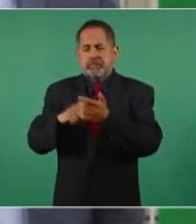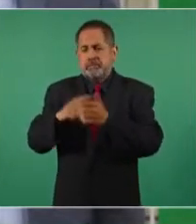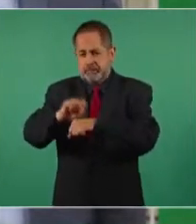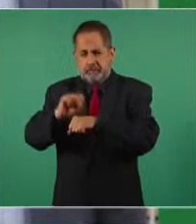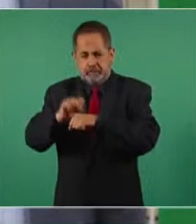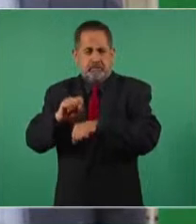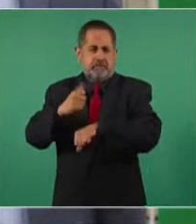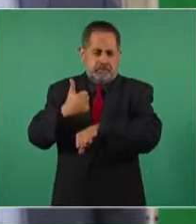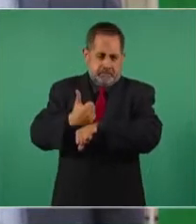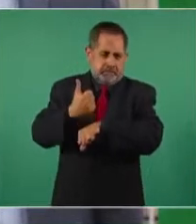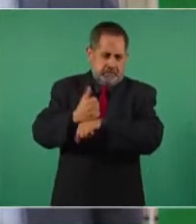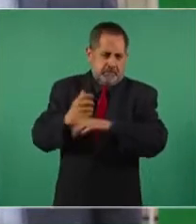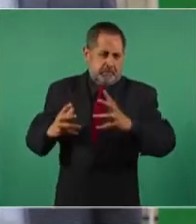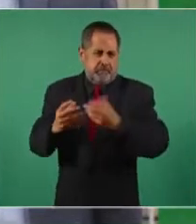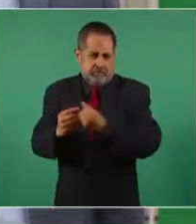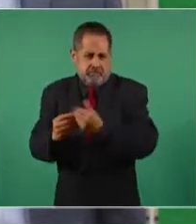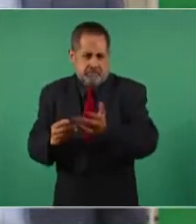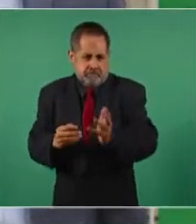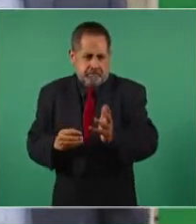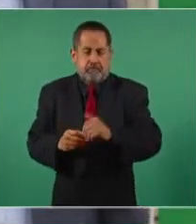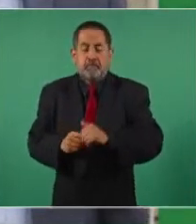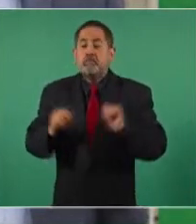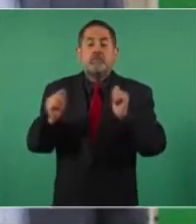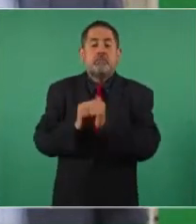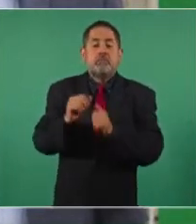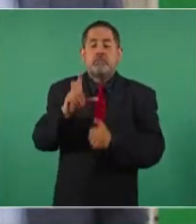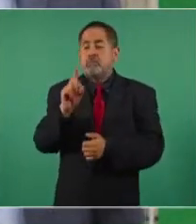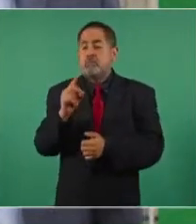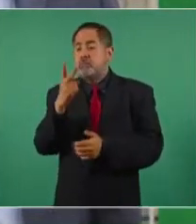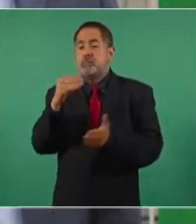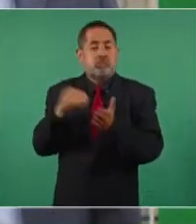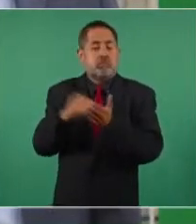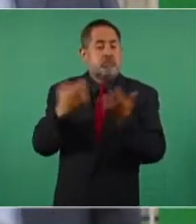lo haremos con la colaboración de 30.000